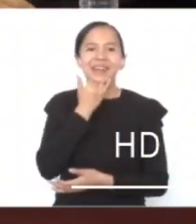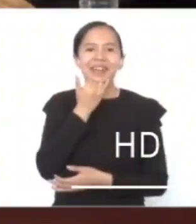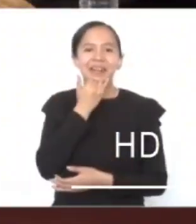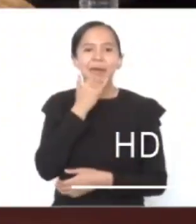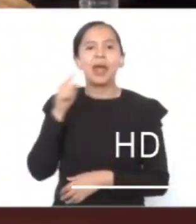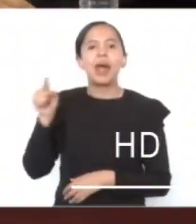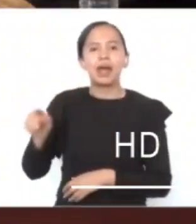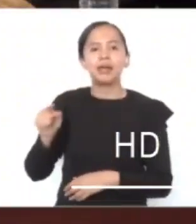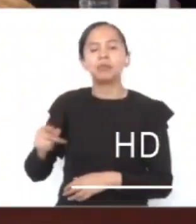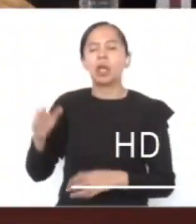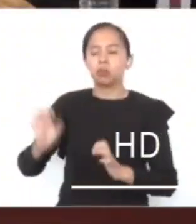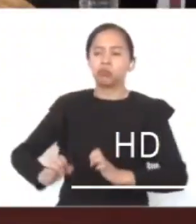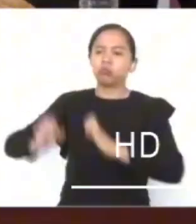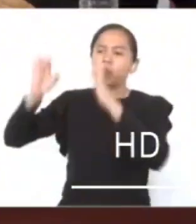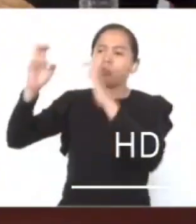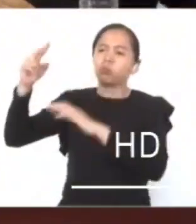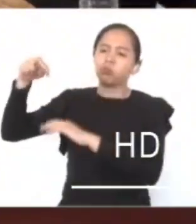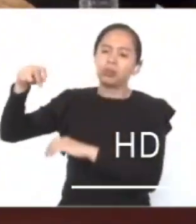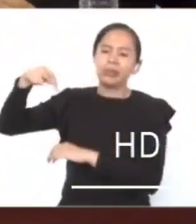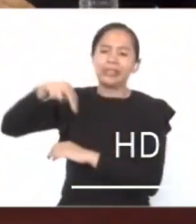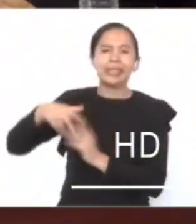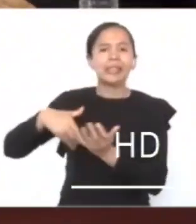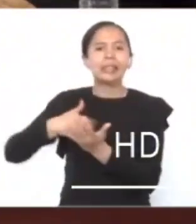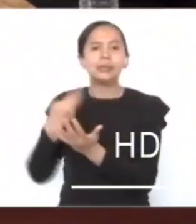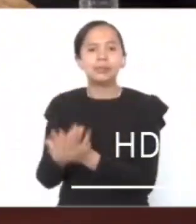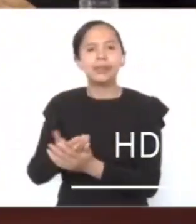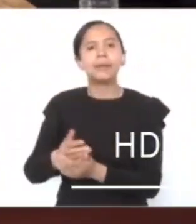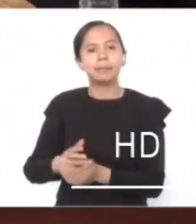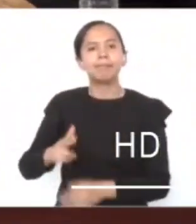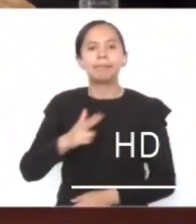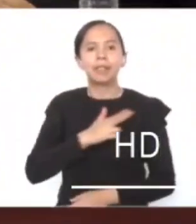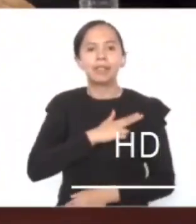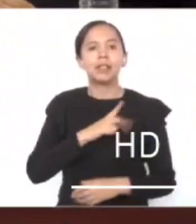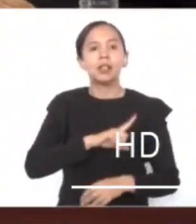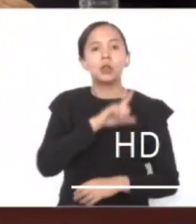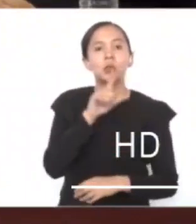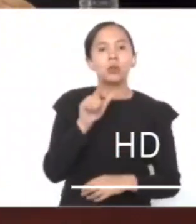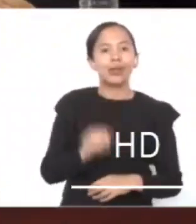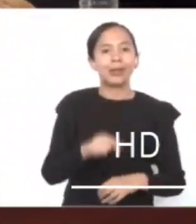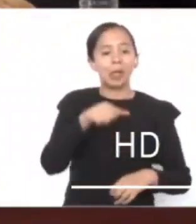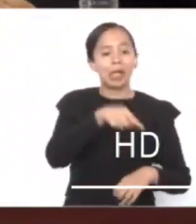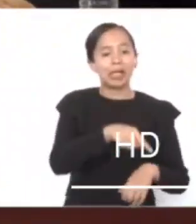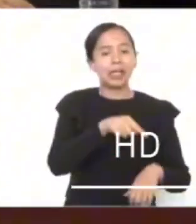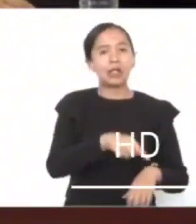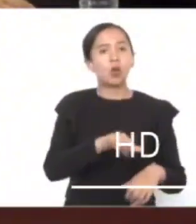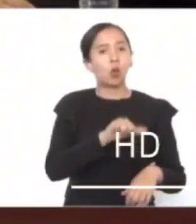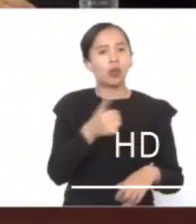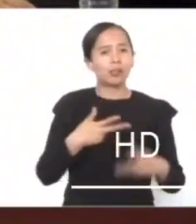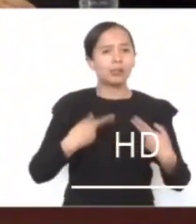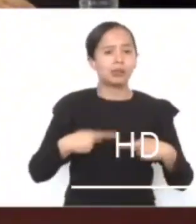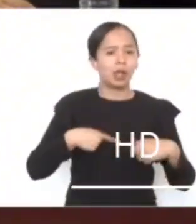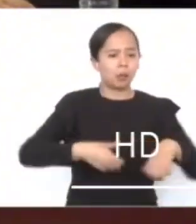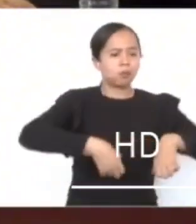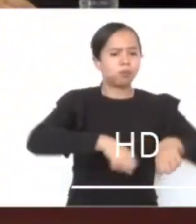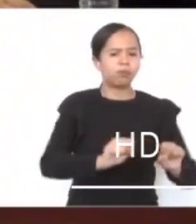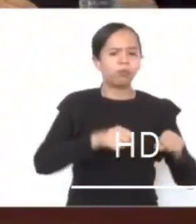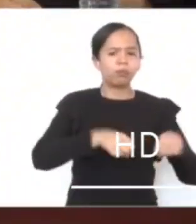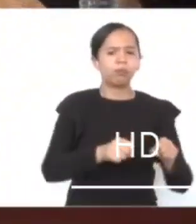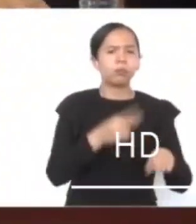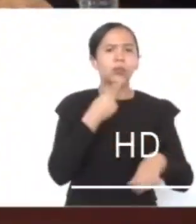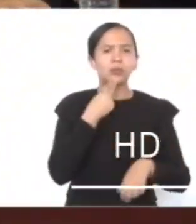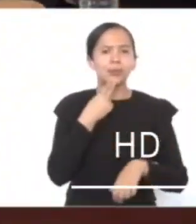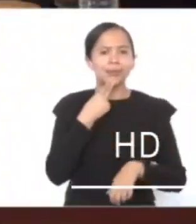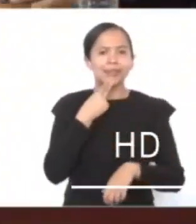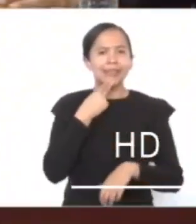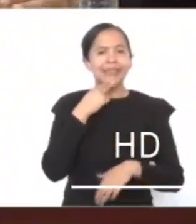se lastimó, y la otra en un accidente en motocicleta, al parecer